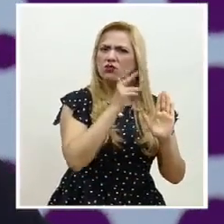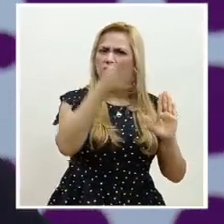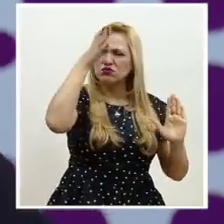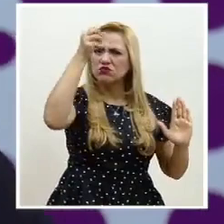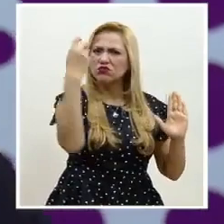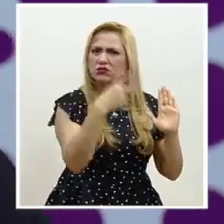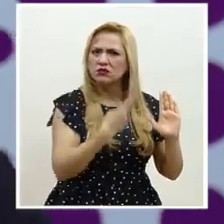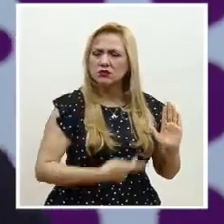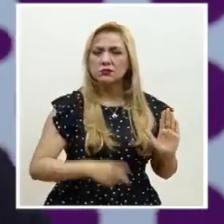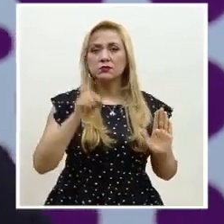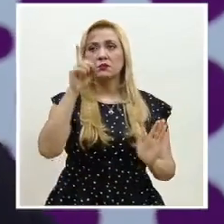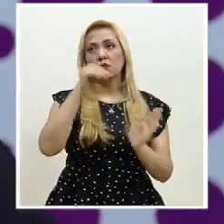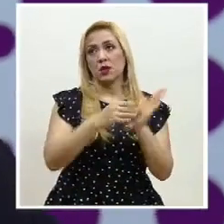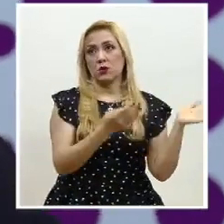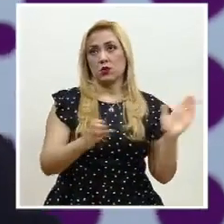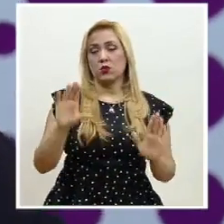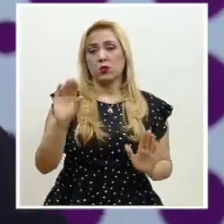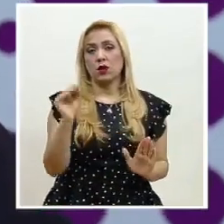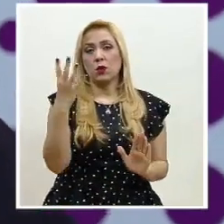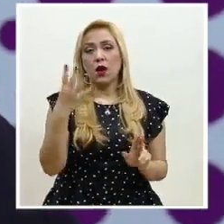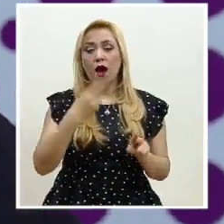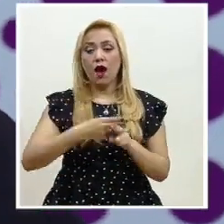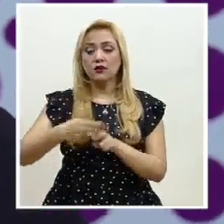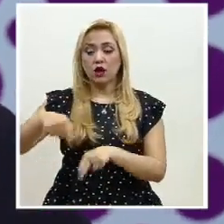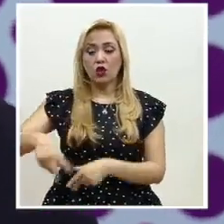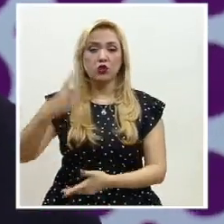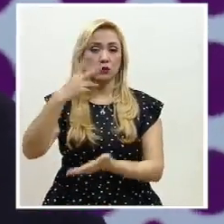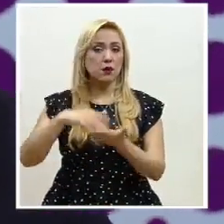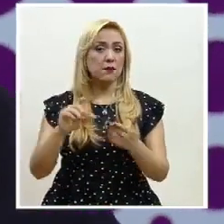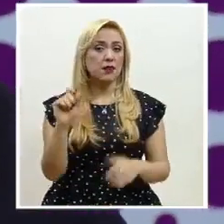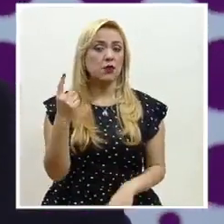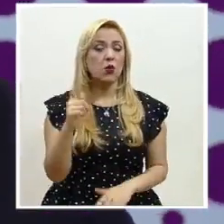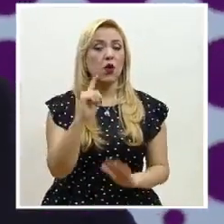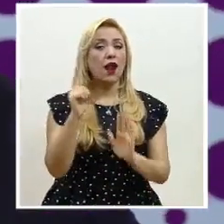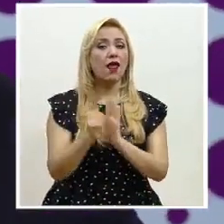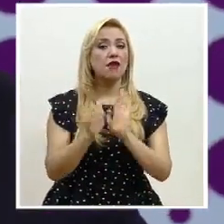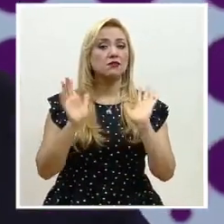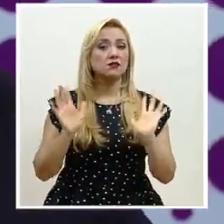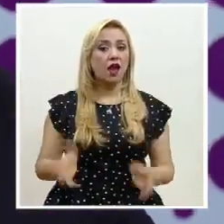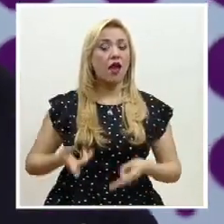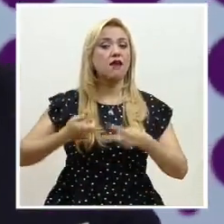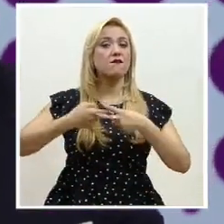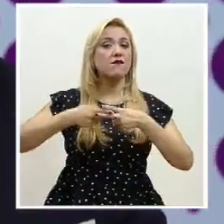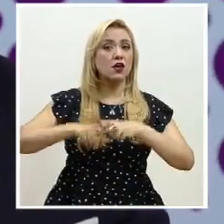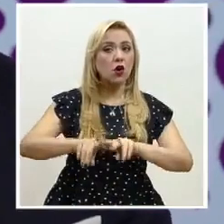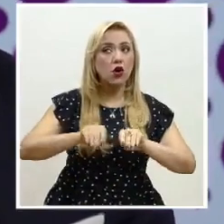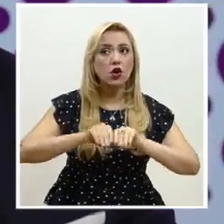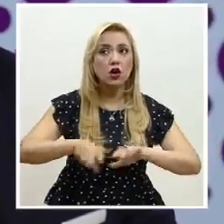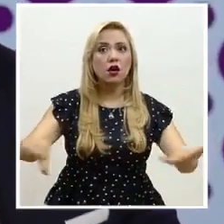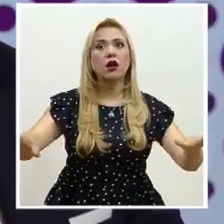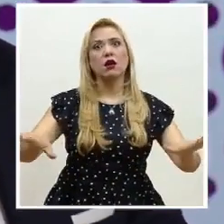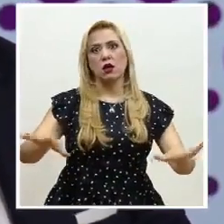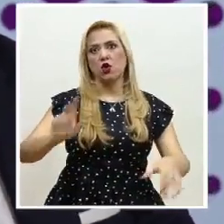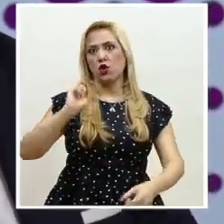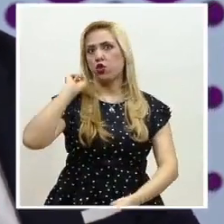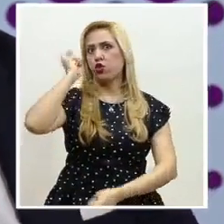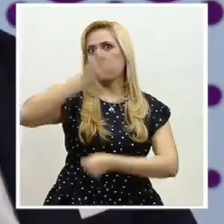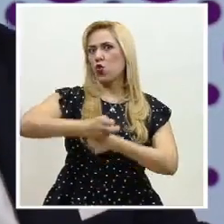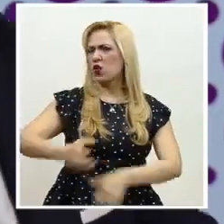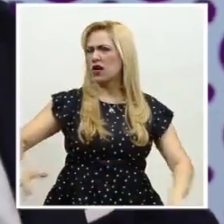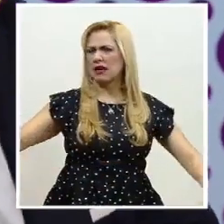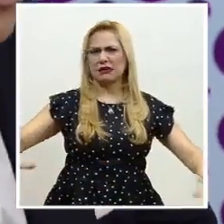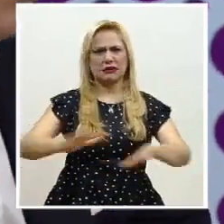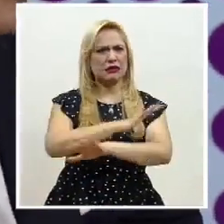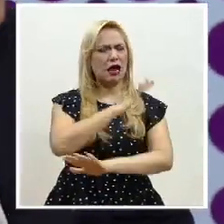había desde el 94 hasta el 2021 que entró en vigor esta ley, un acotamiento muy duro a la carrera judicial federal.